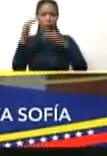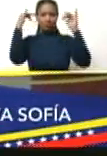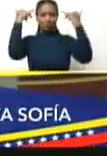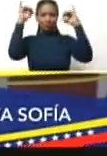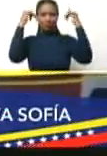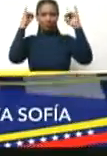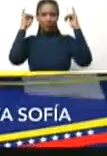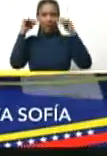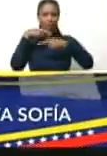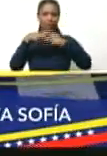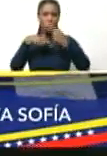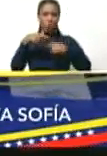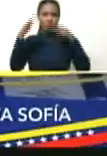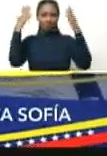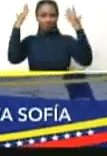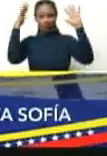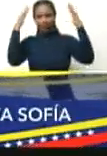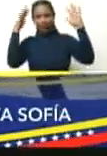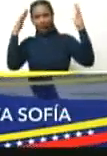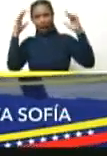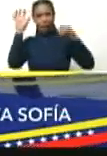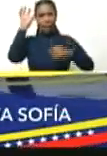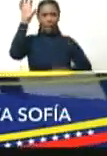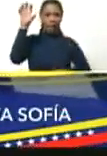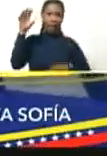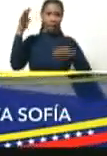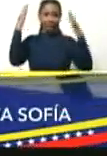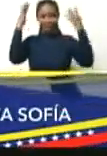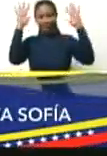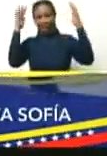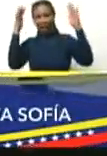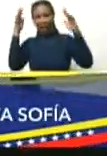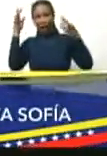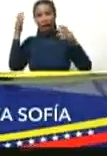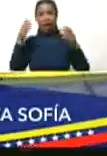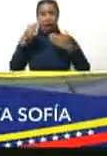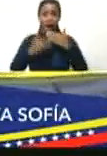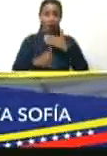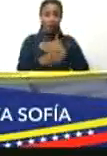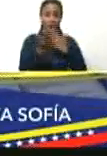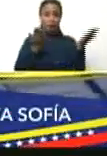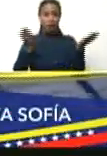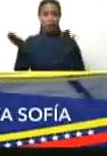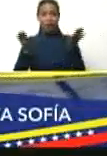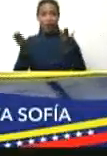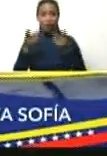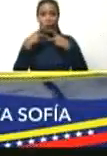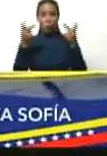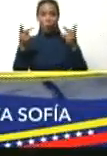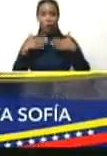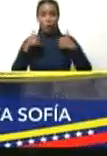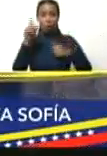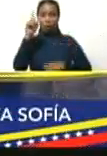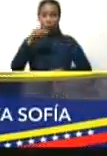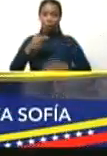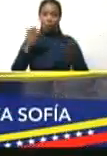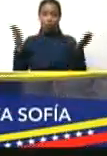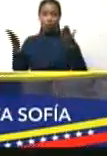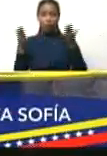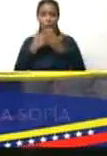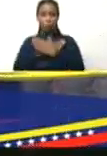revolución, celebrando la patria y celebrando el avance de los servicios públicos, pues la salud también es un servicio presto